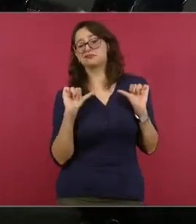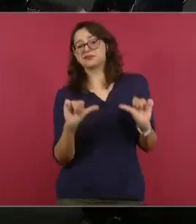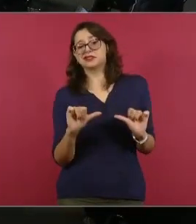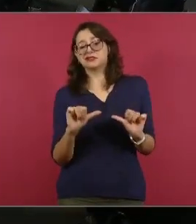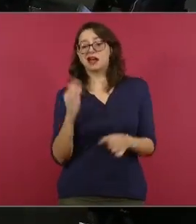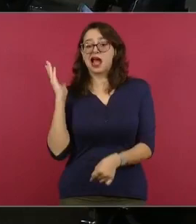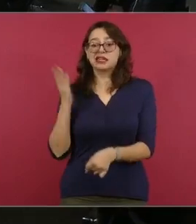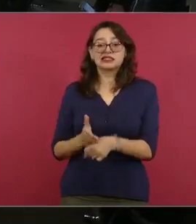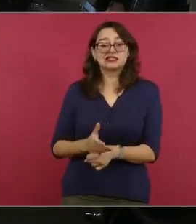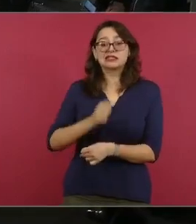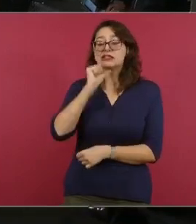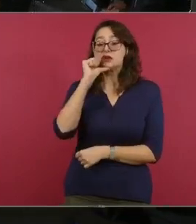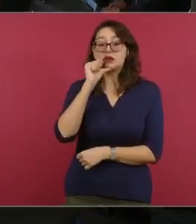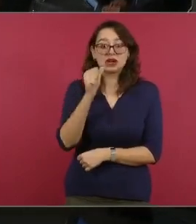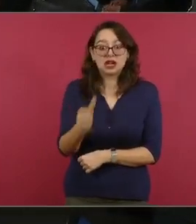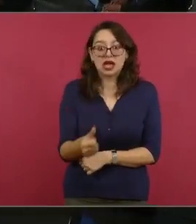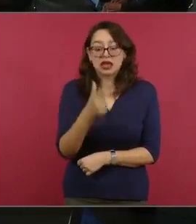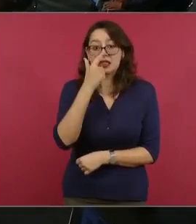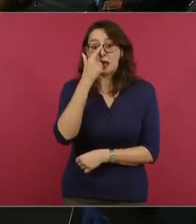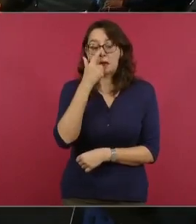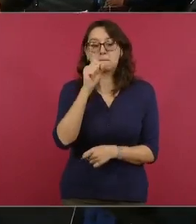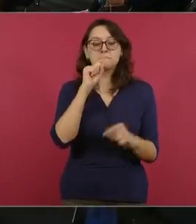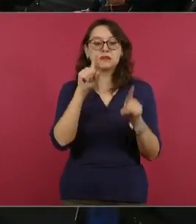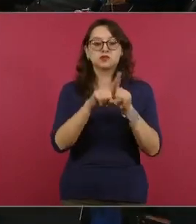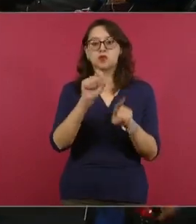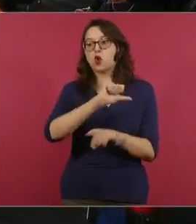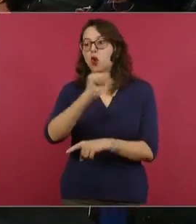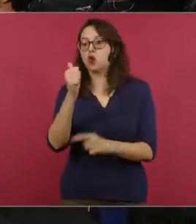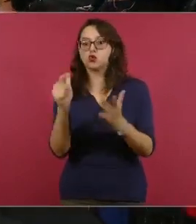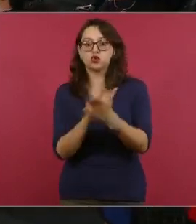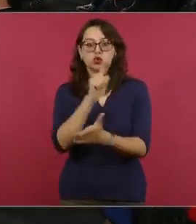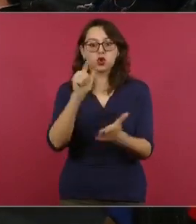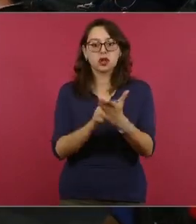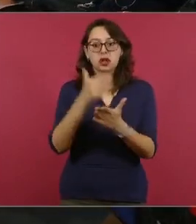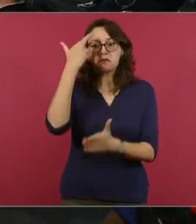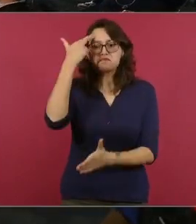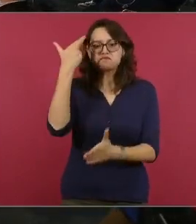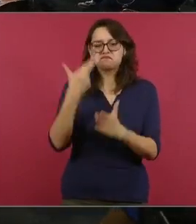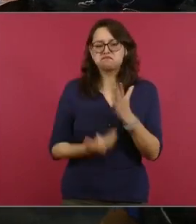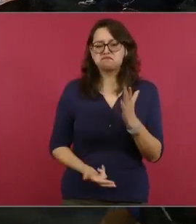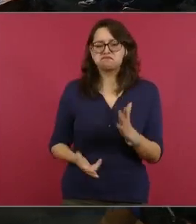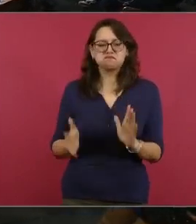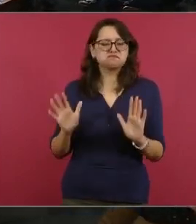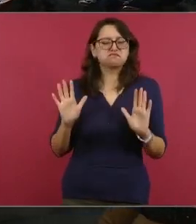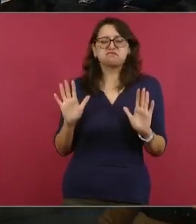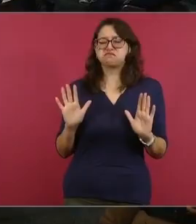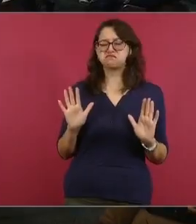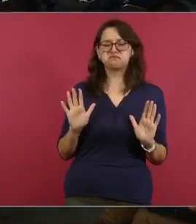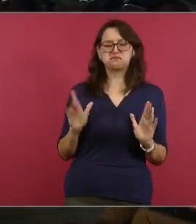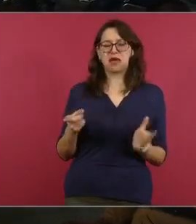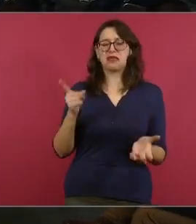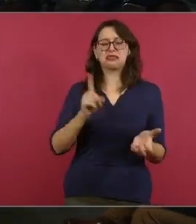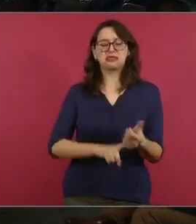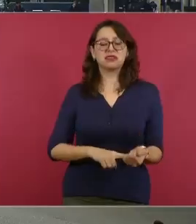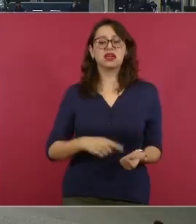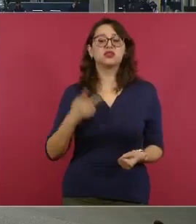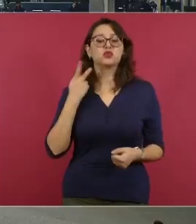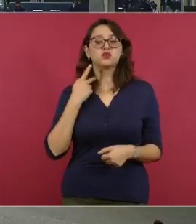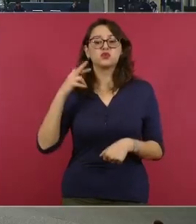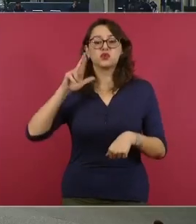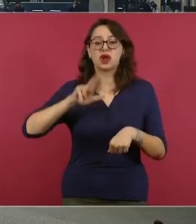investigación, así como otras por diversos delitos, esto gracias a la coalición de servidores públicos dentro de la Procuraduría